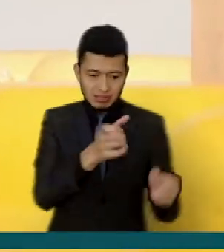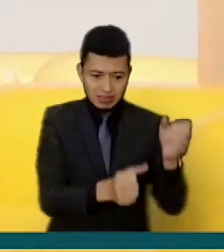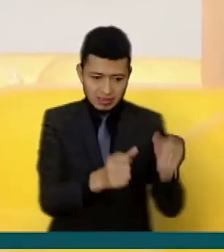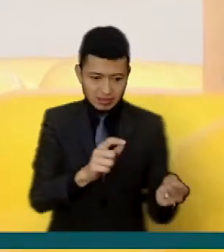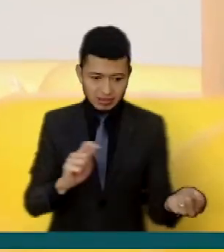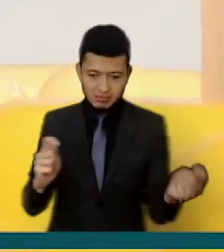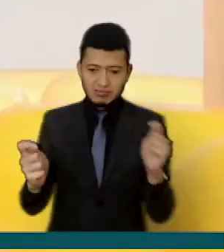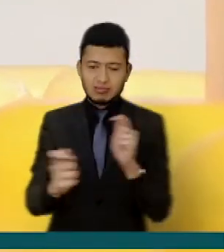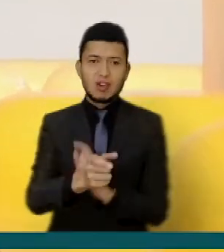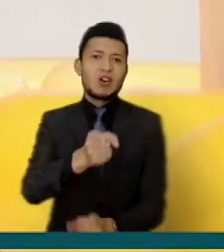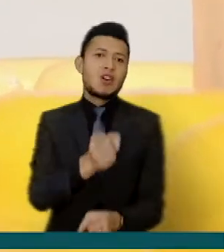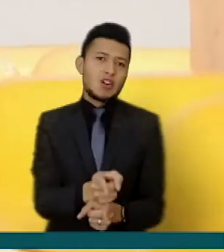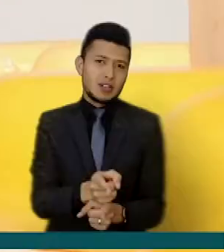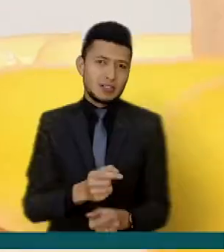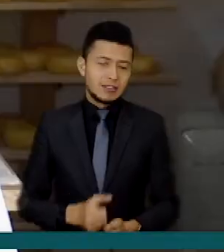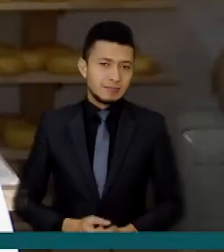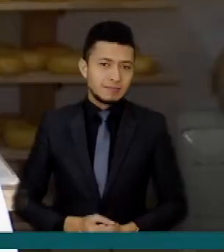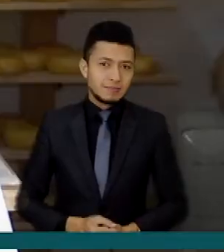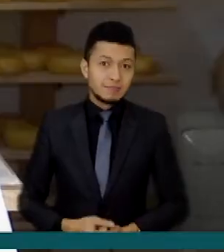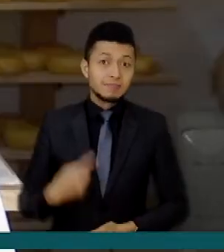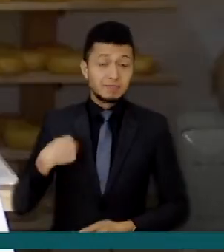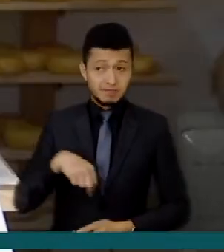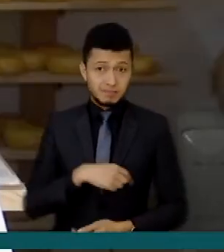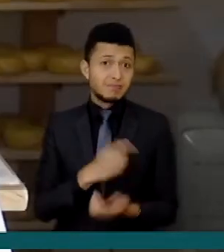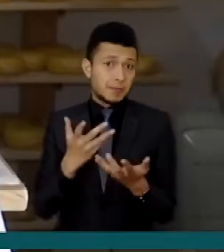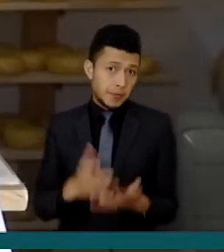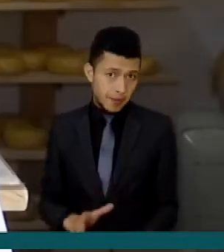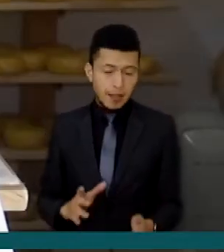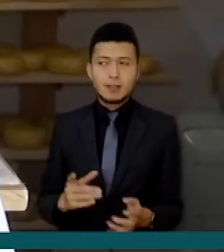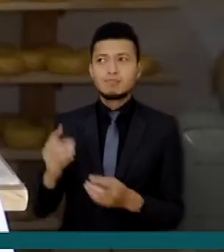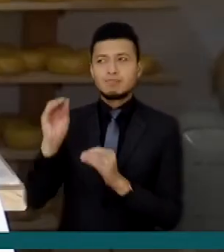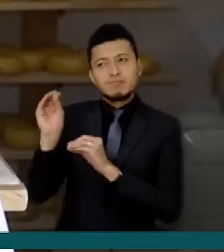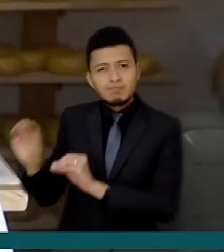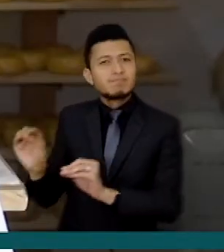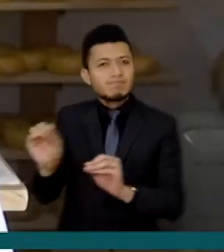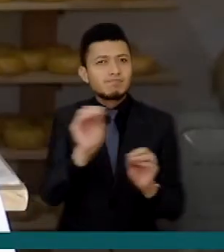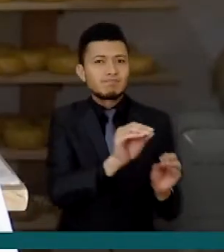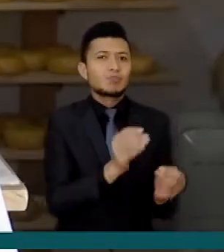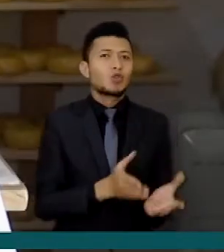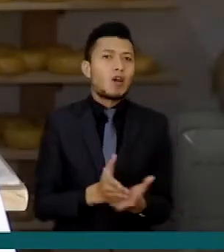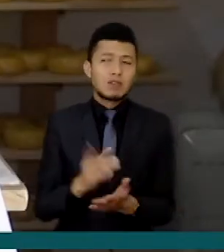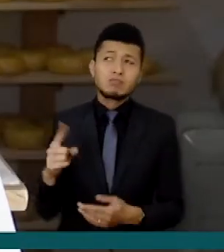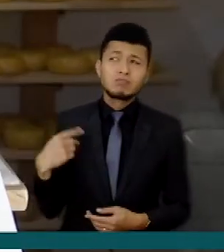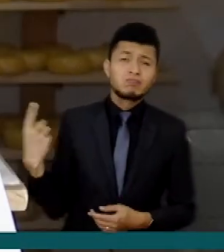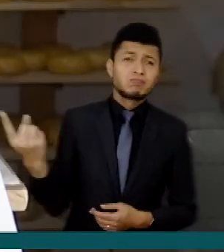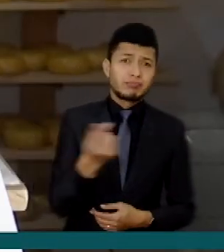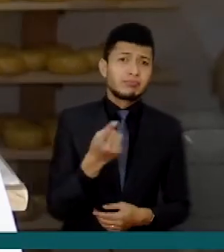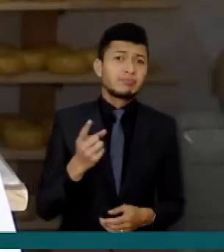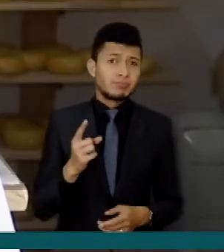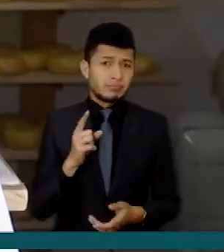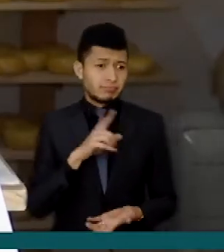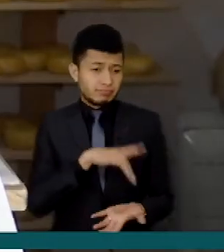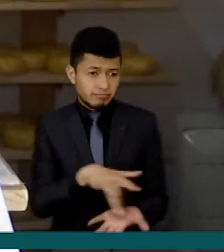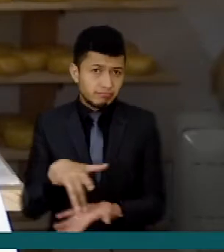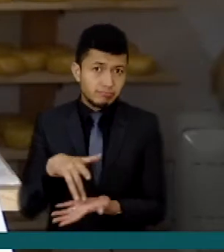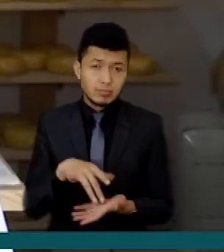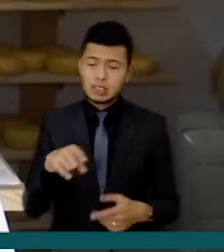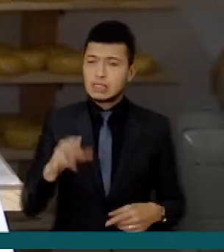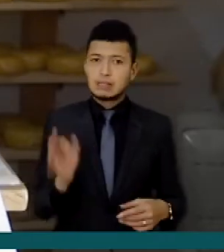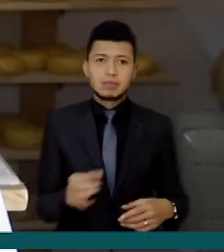leche de manera correcta. Nos hemos venido capacitando, ellos aún siguen viniendo.